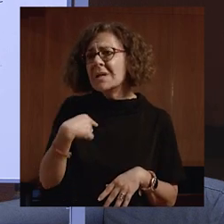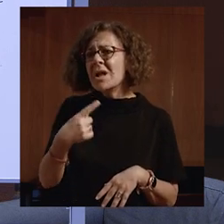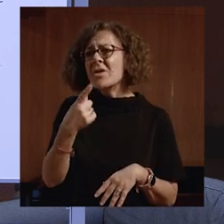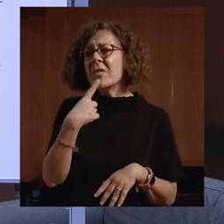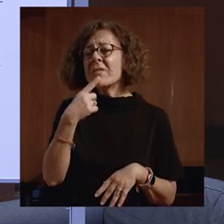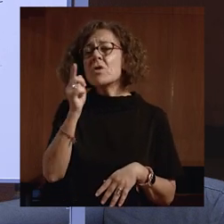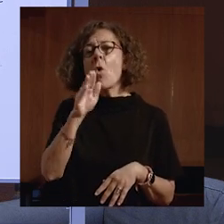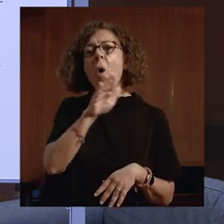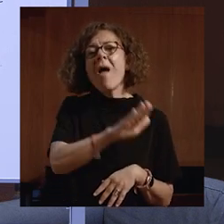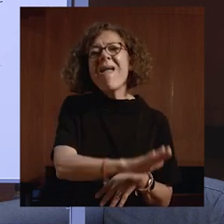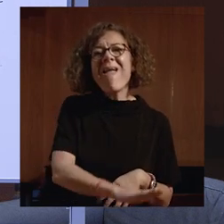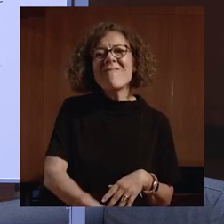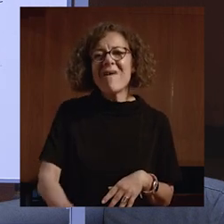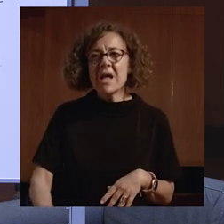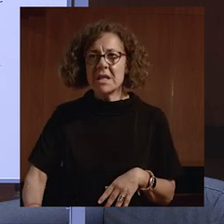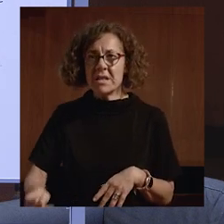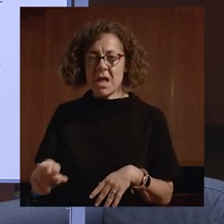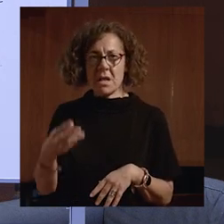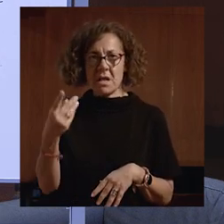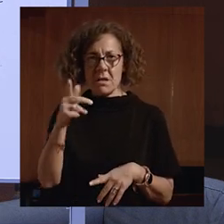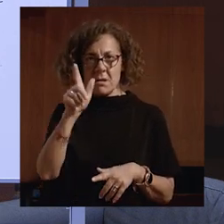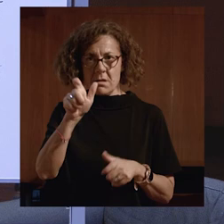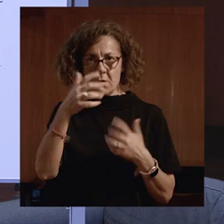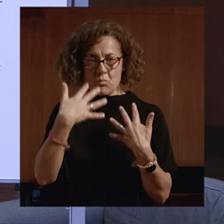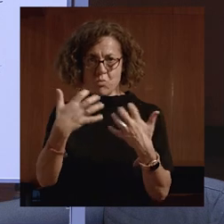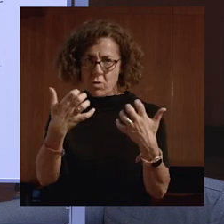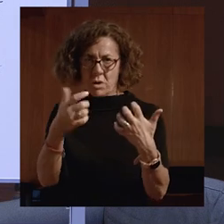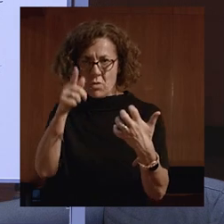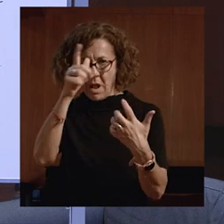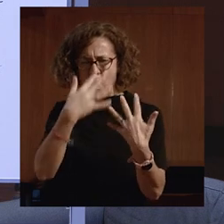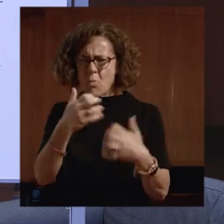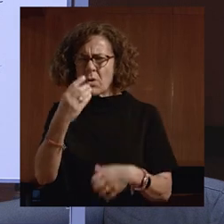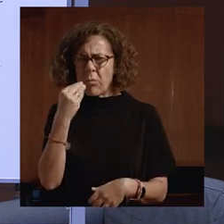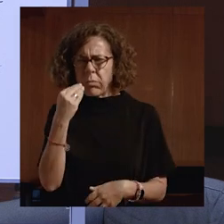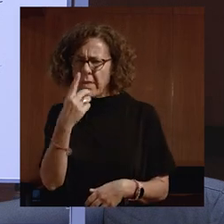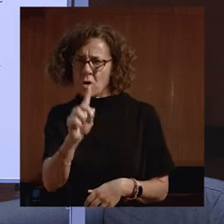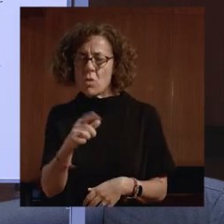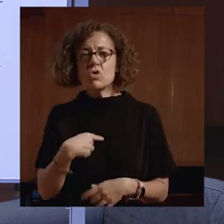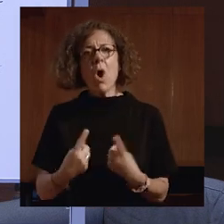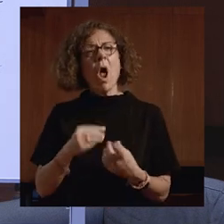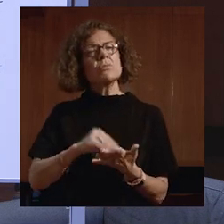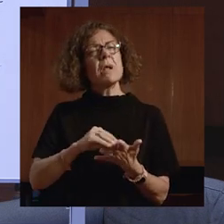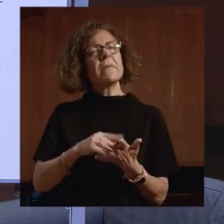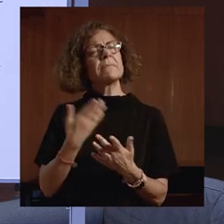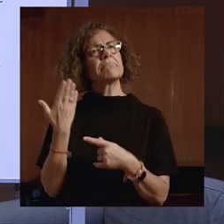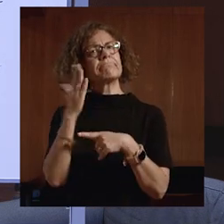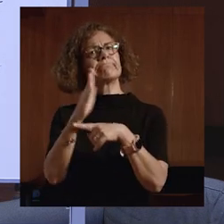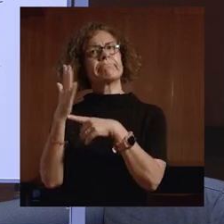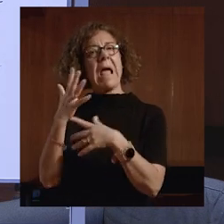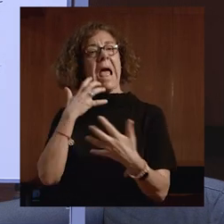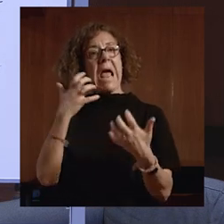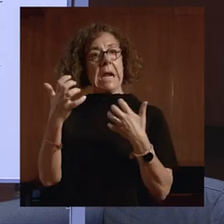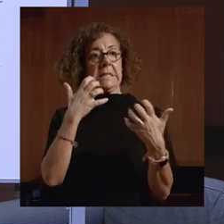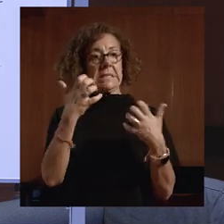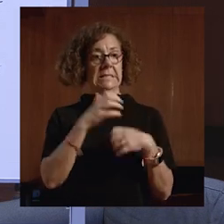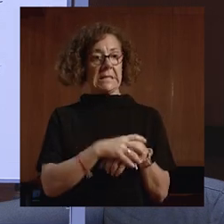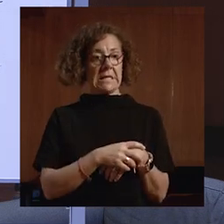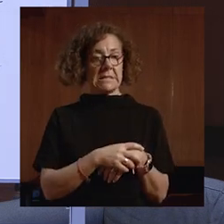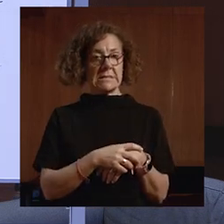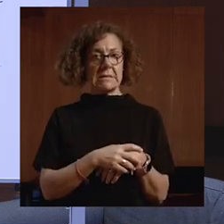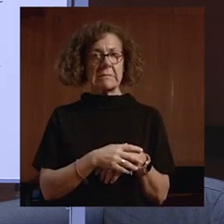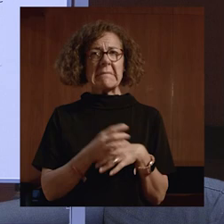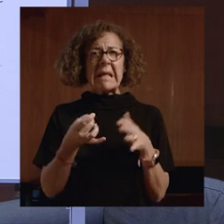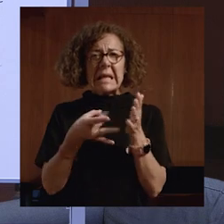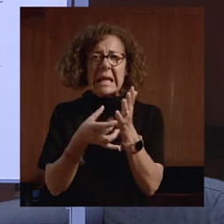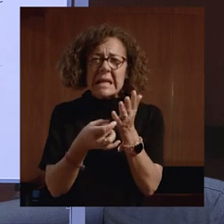no infantilizar al público, y eso es verdad, el público no es tonto. Y a veces yo me encuentro presentaciones artísticas carentes de